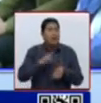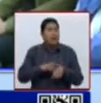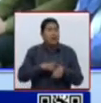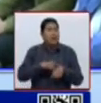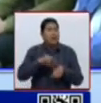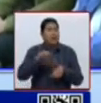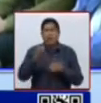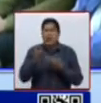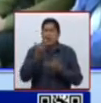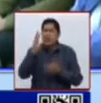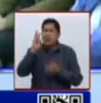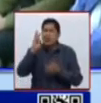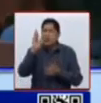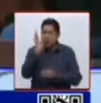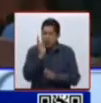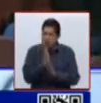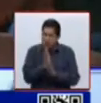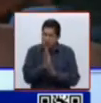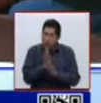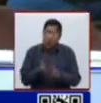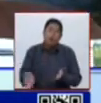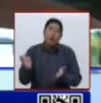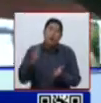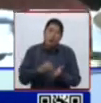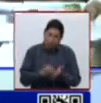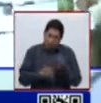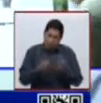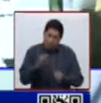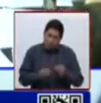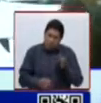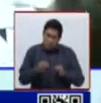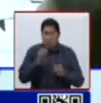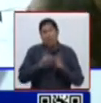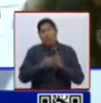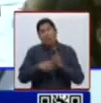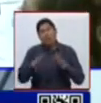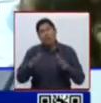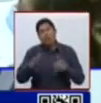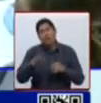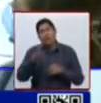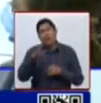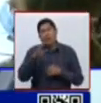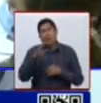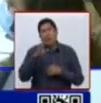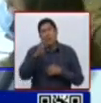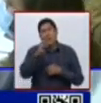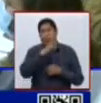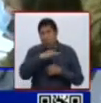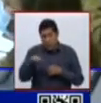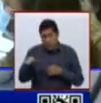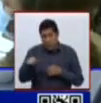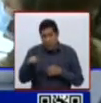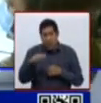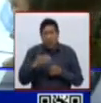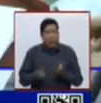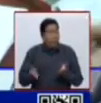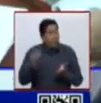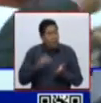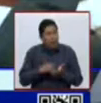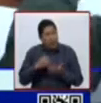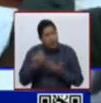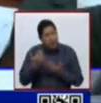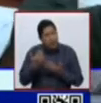17:40 aproximadamente se reinstaló esta audiencia. Posteriormente, cerca a las 18:30, hubo un receso de